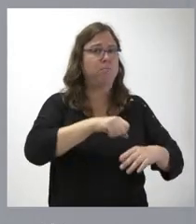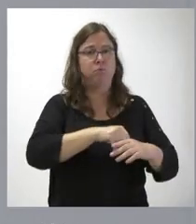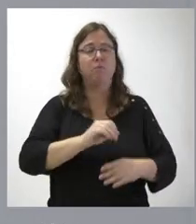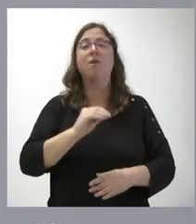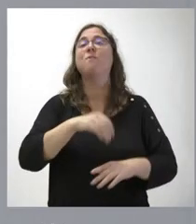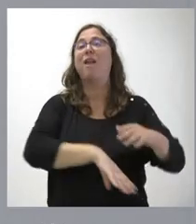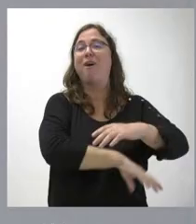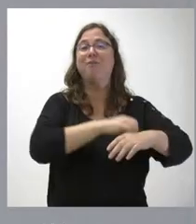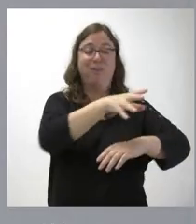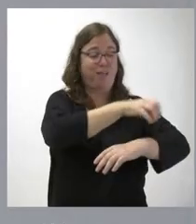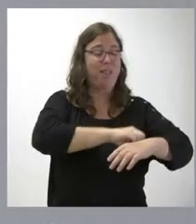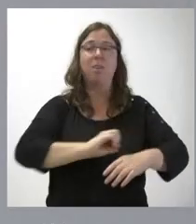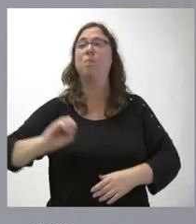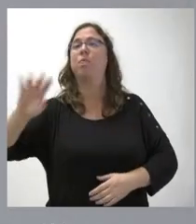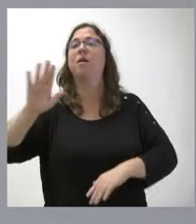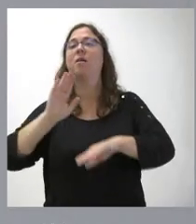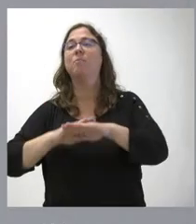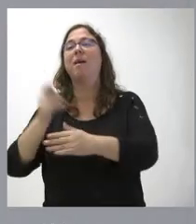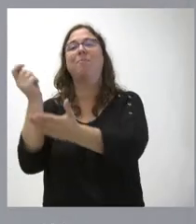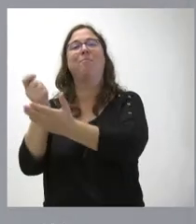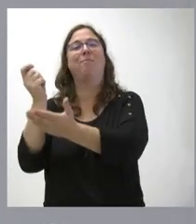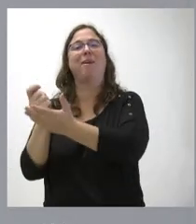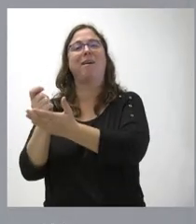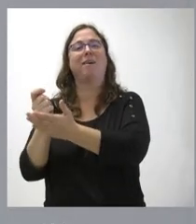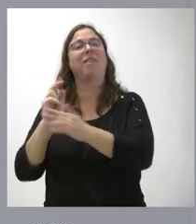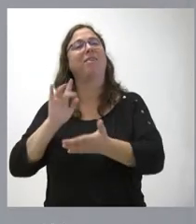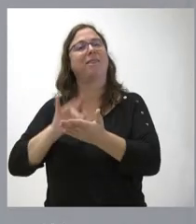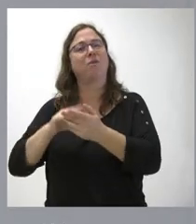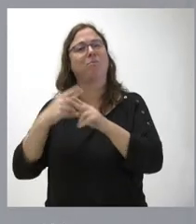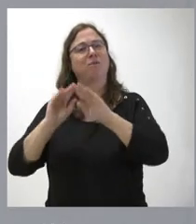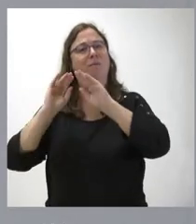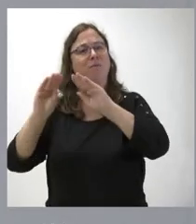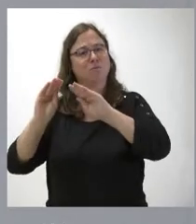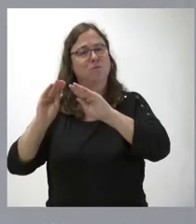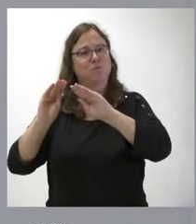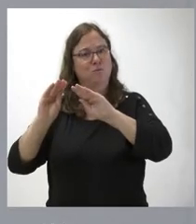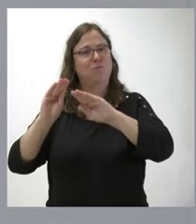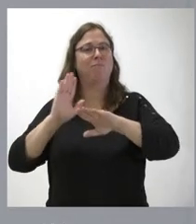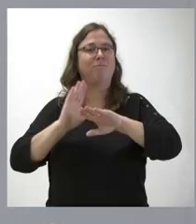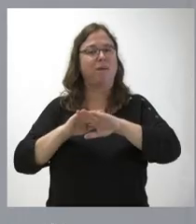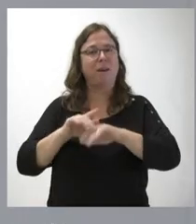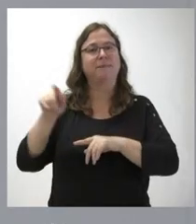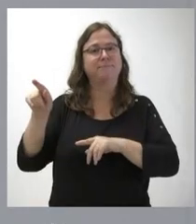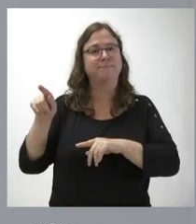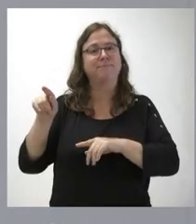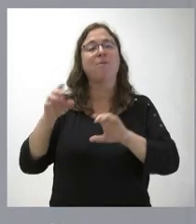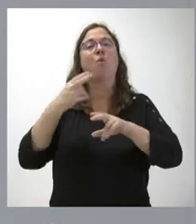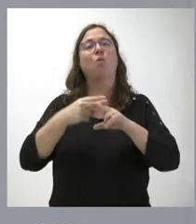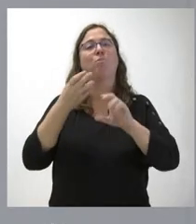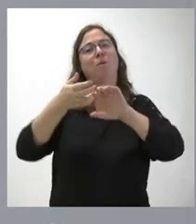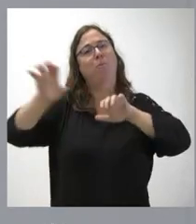fondos y con ello hacer frente al pago del precio político que tiene que suministrar a los partidos